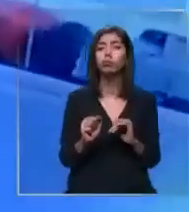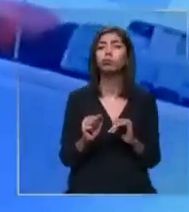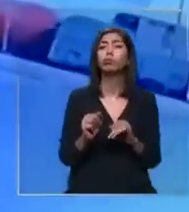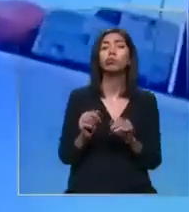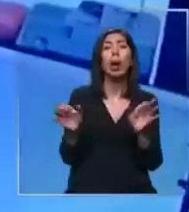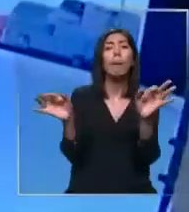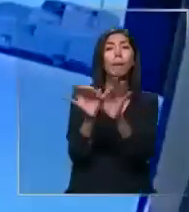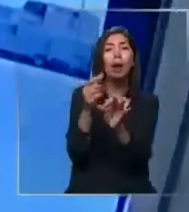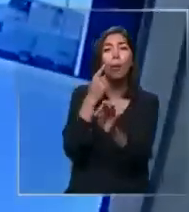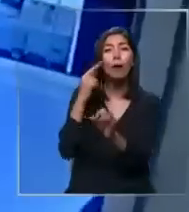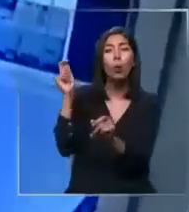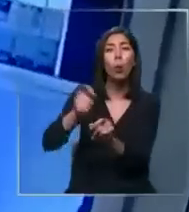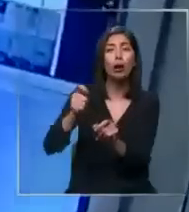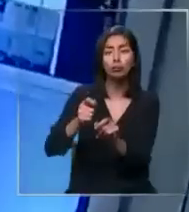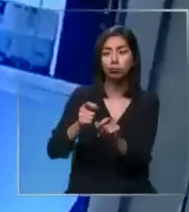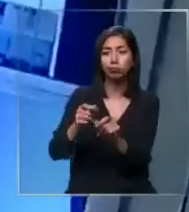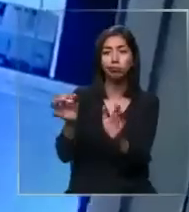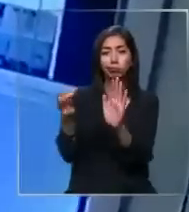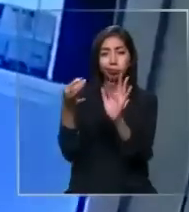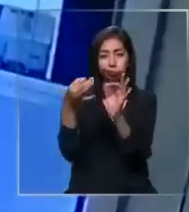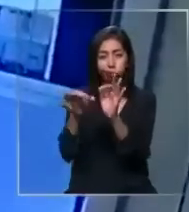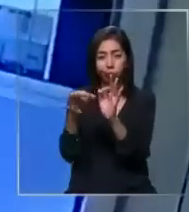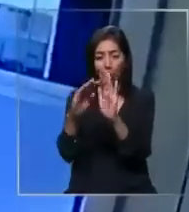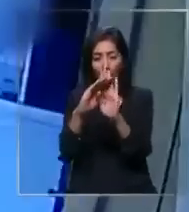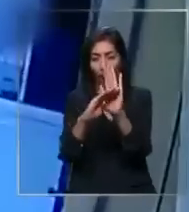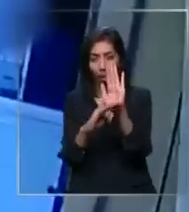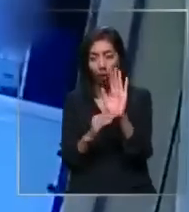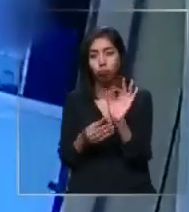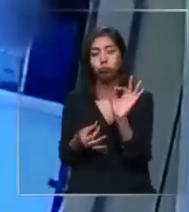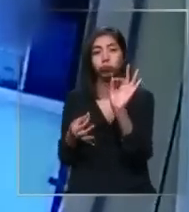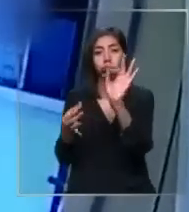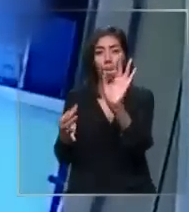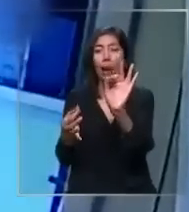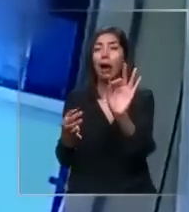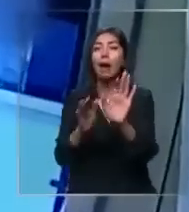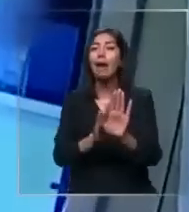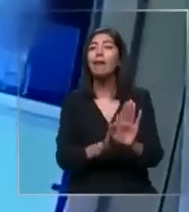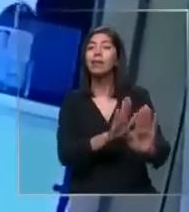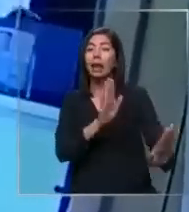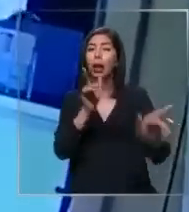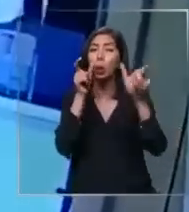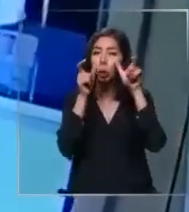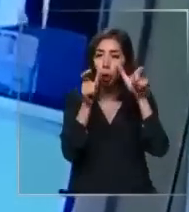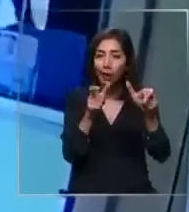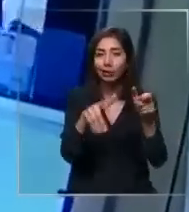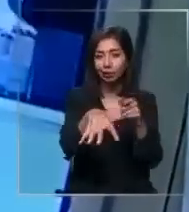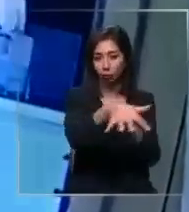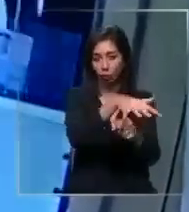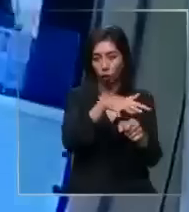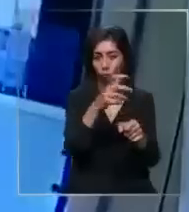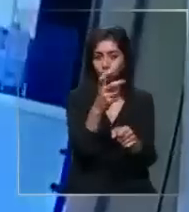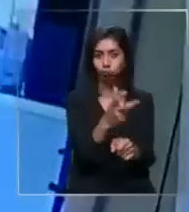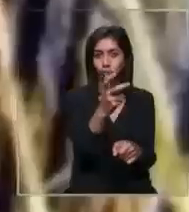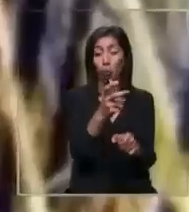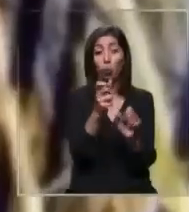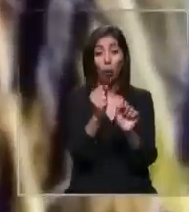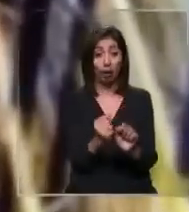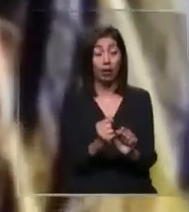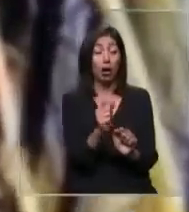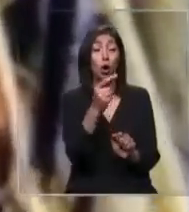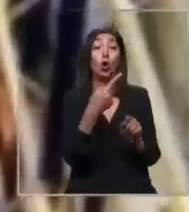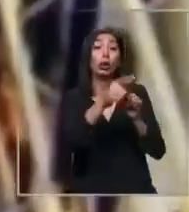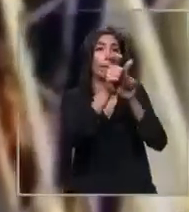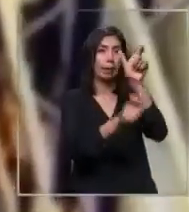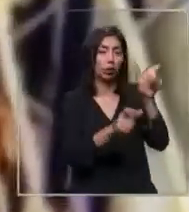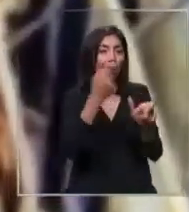de desarticular este grupo criminal desde sus cimientos y evitar la perpetración de este ilícito donde podrían salir heridas